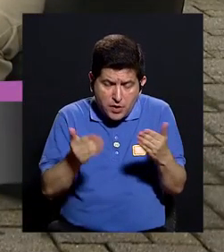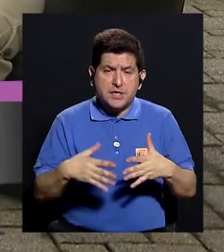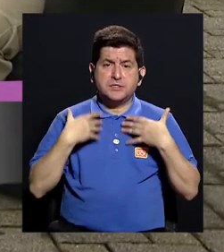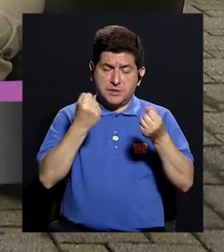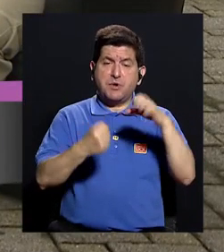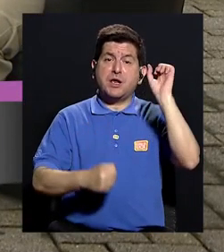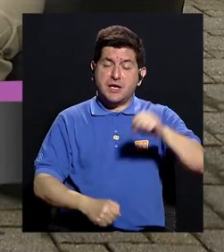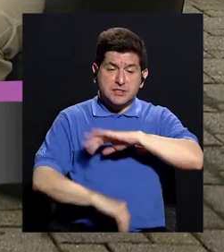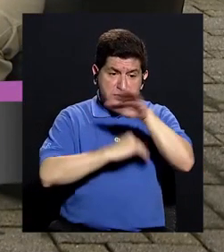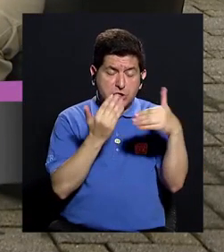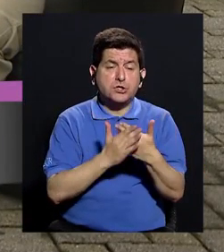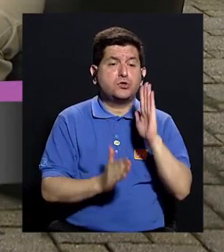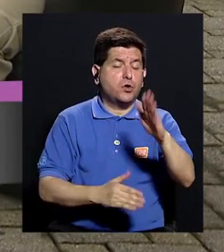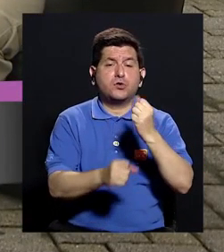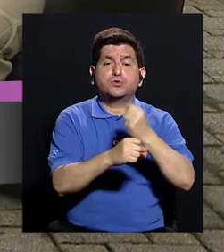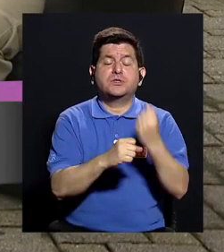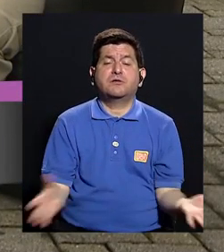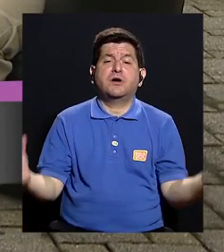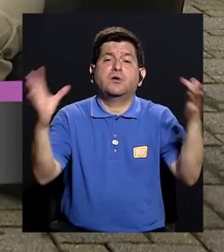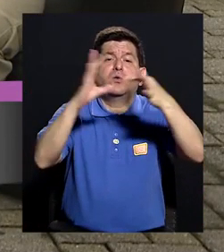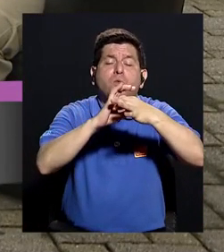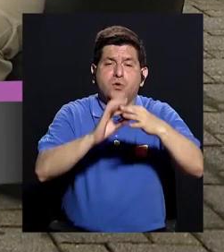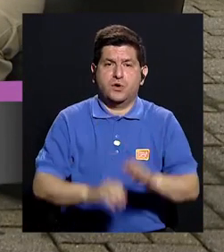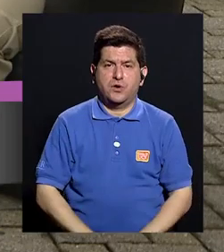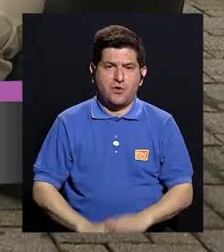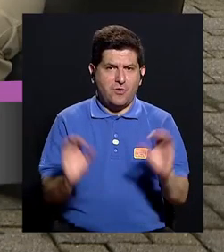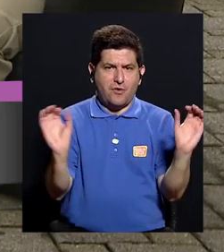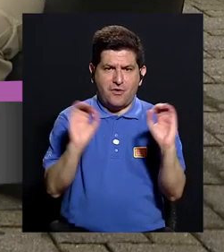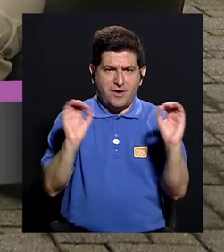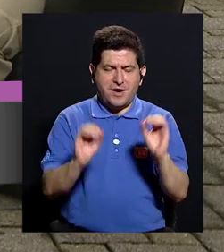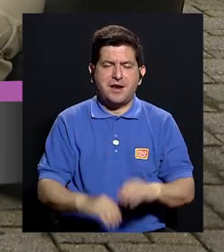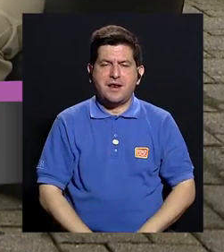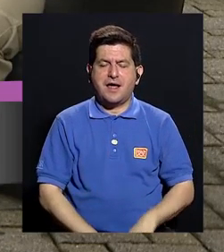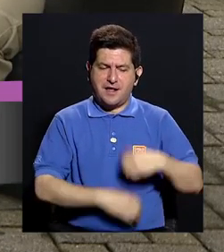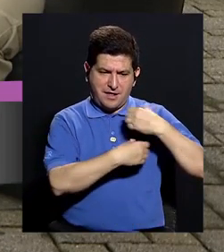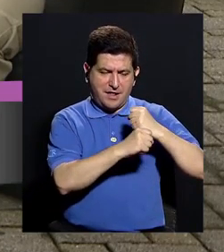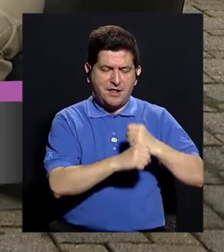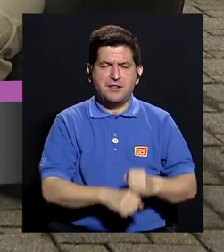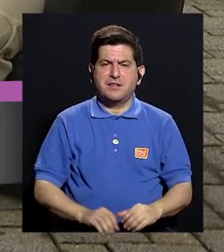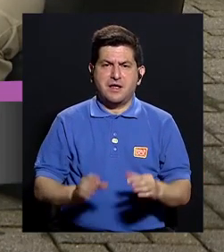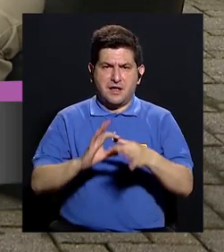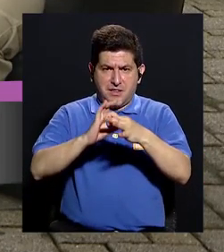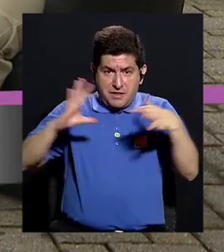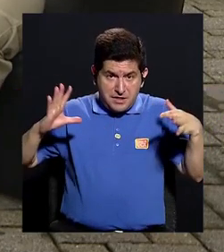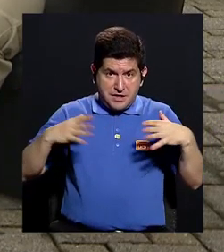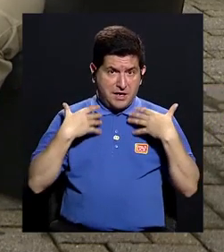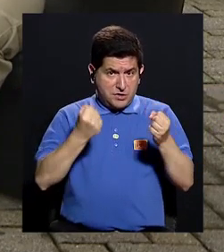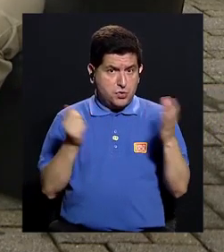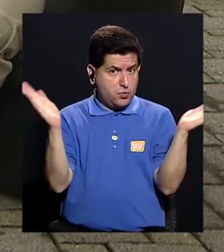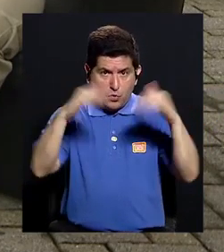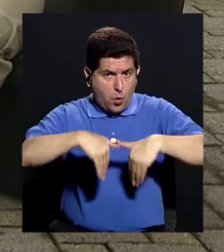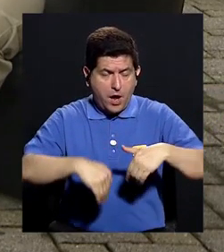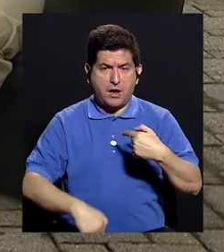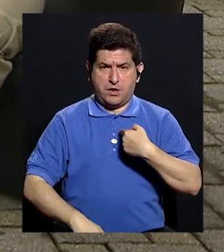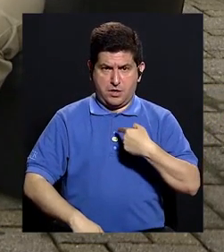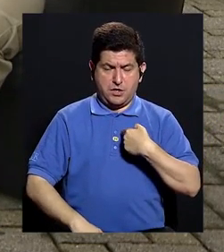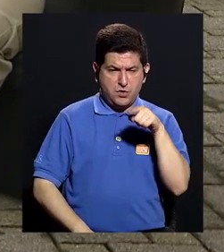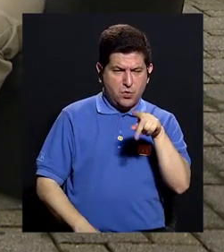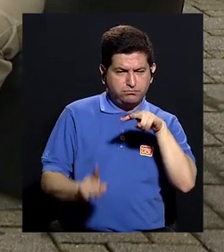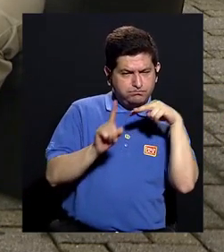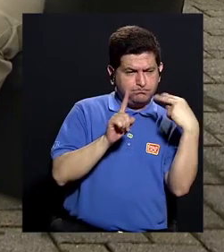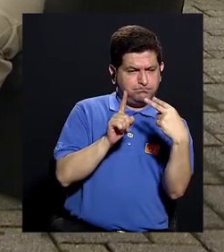porque además todo lo que hace está vinculado no hay nada que haga un gobierno local que no tenga que ver con la salud y cuando yo me coloco